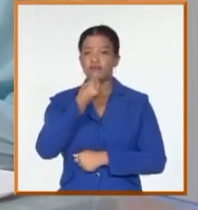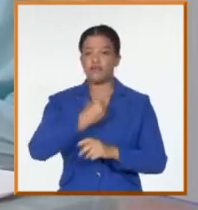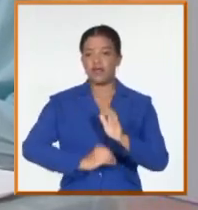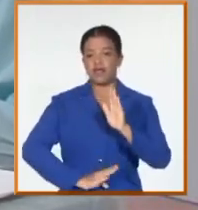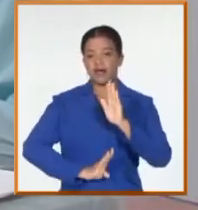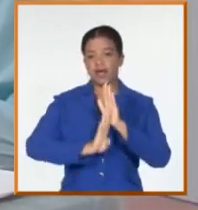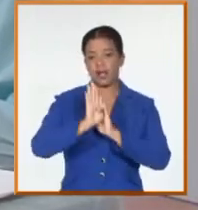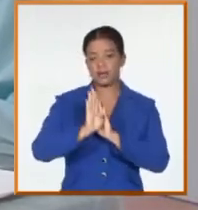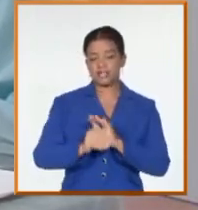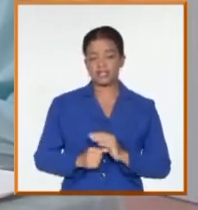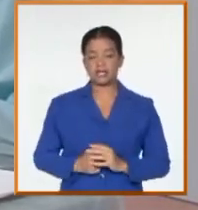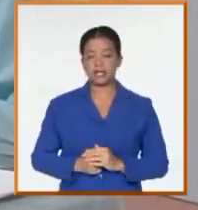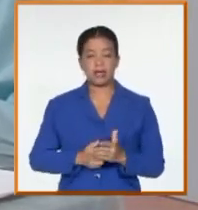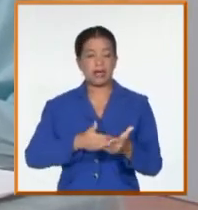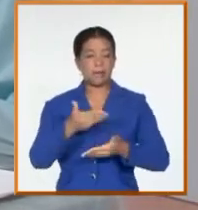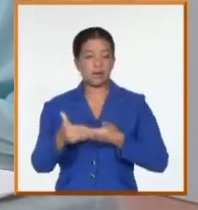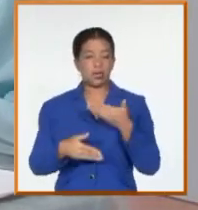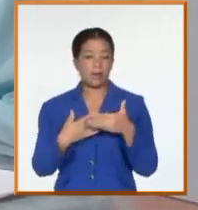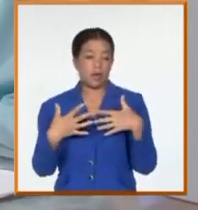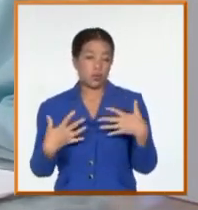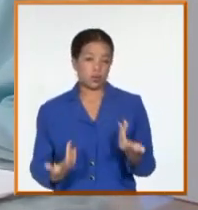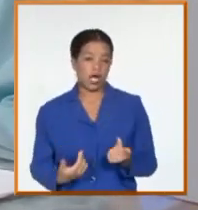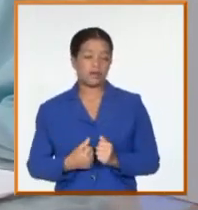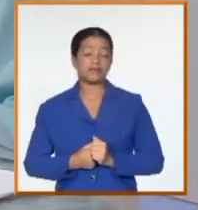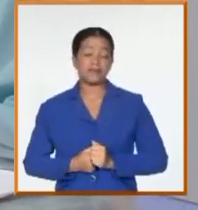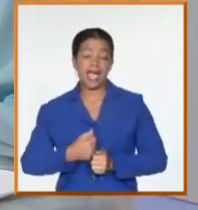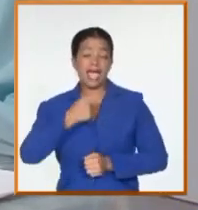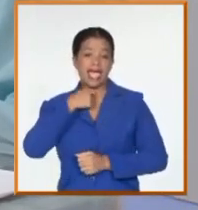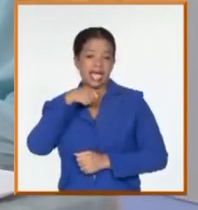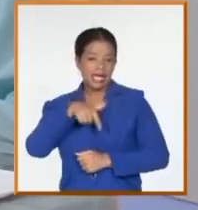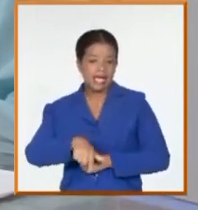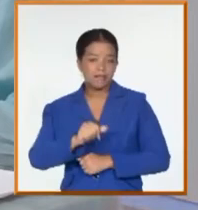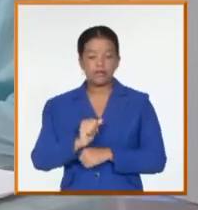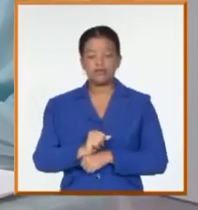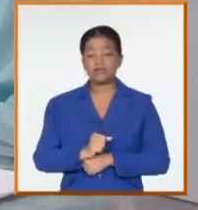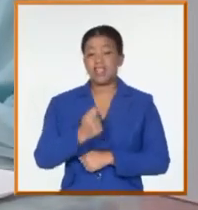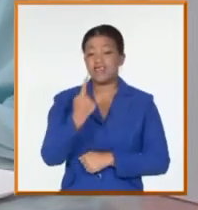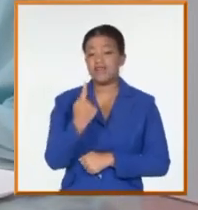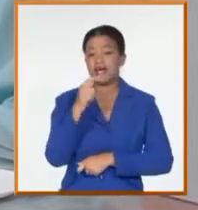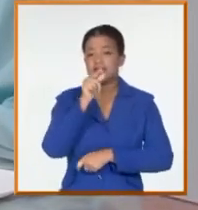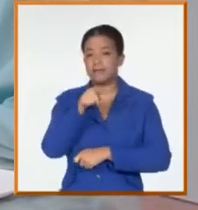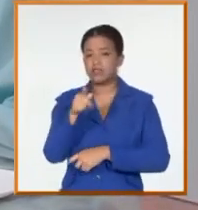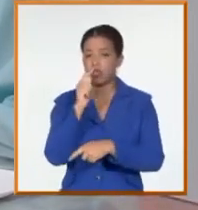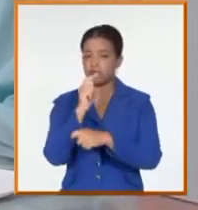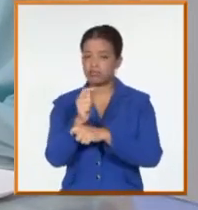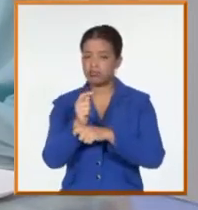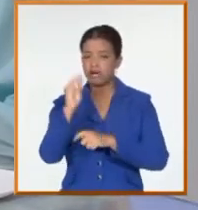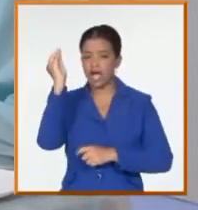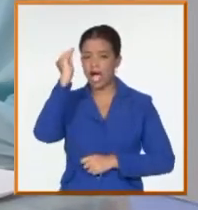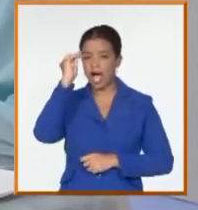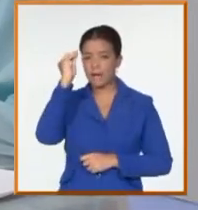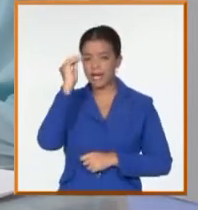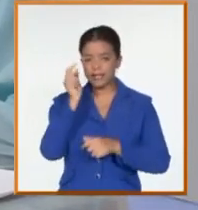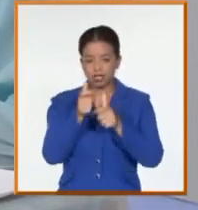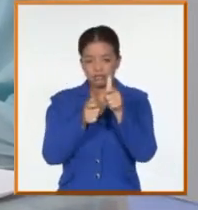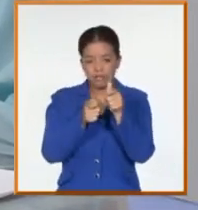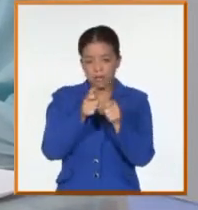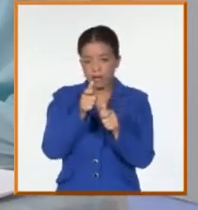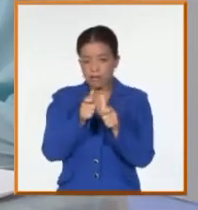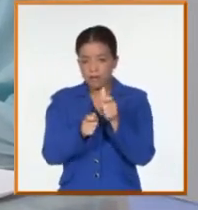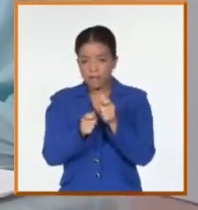nosotros queremos estamos hablando por ejemplo de la insuficiente Capacitación en el uso de las tecnologías Aquí